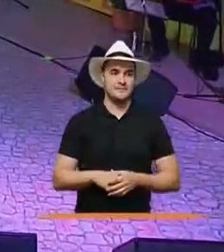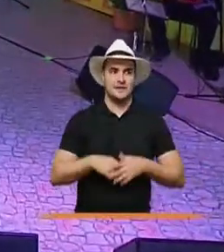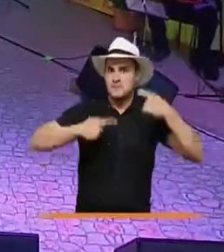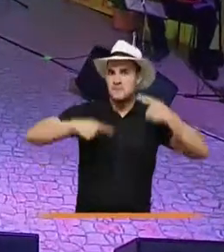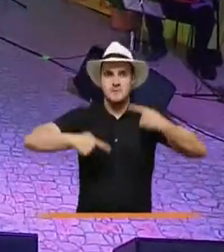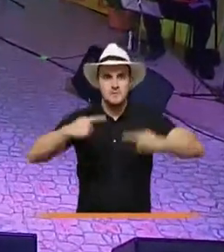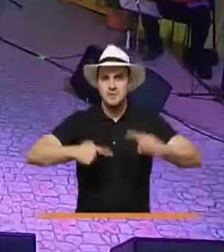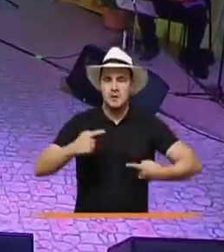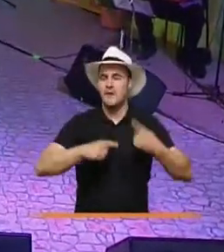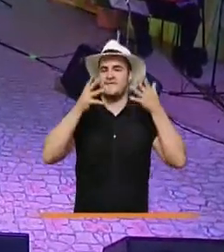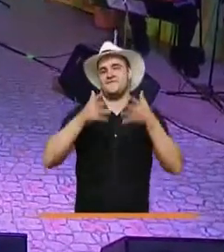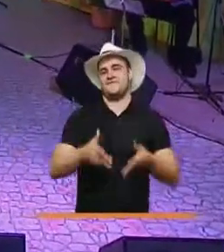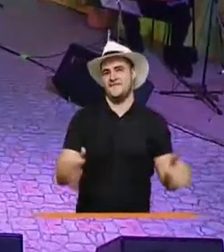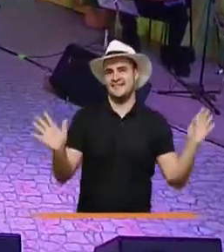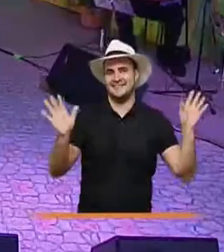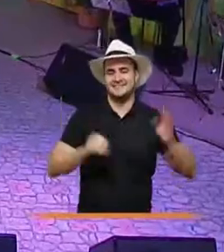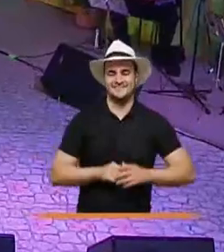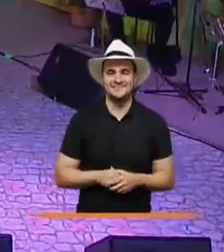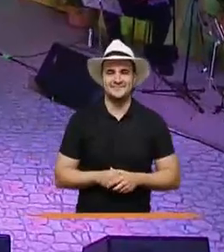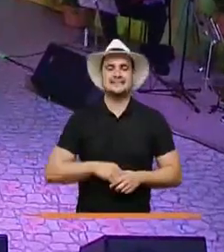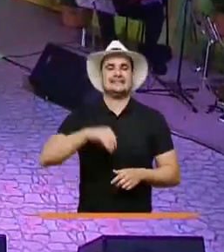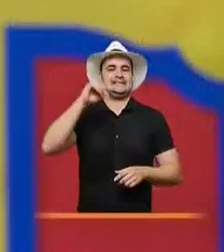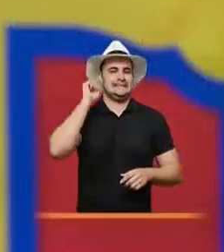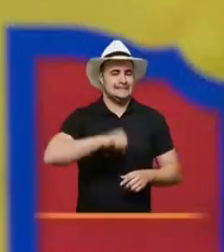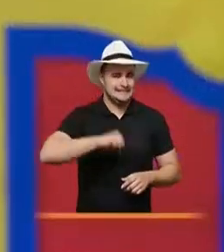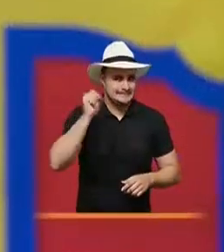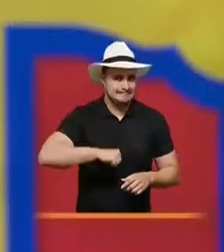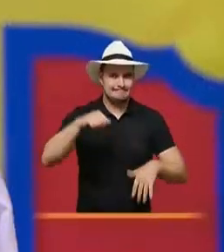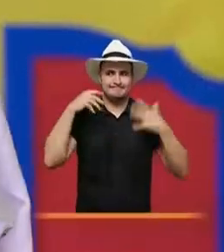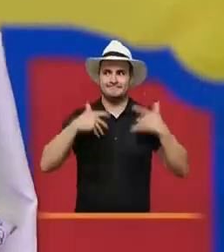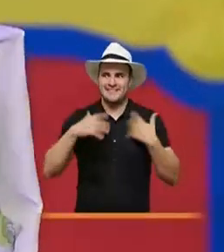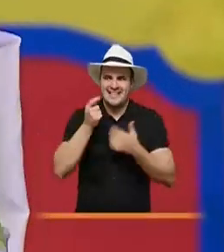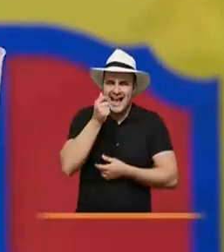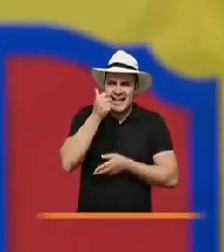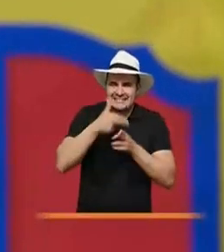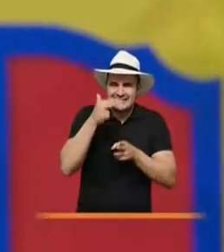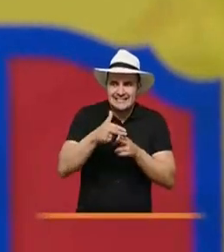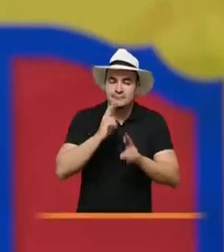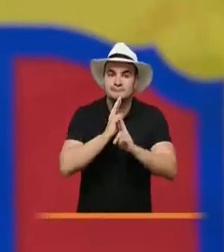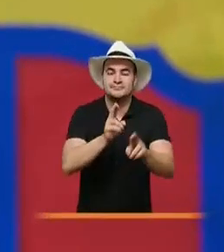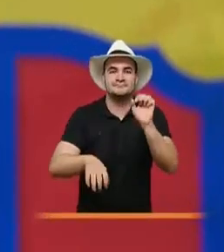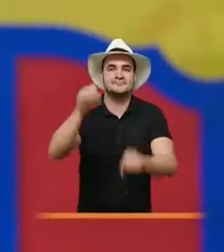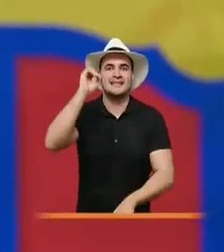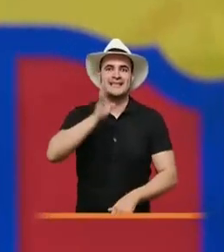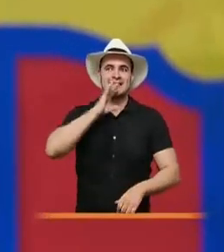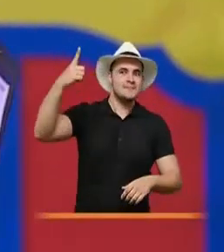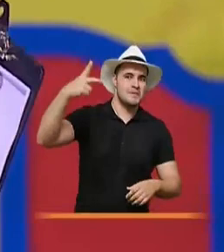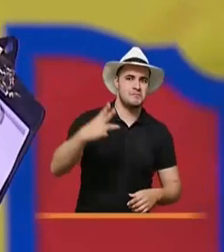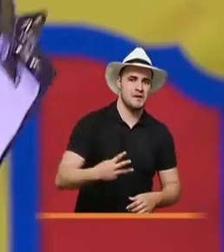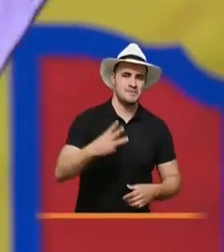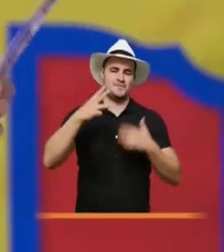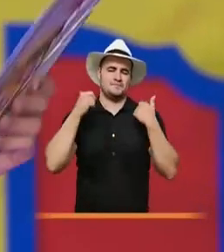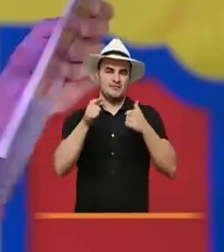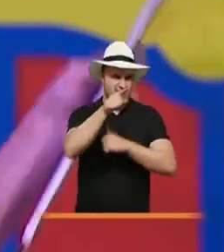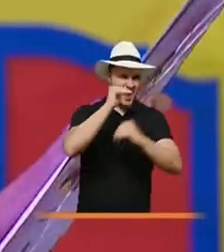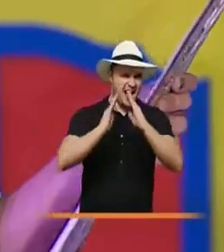primera esta parte ya del festival claro que sí o vídeo estamos cada vez más cerca ustedes en su casa siente la misma emoción que nosotros de